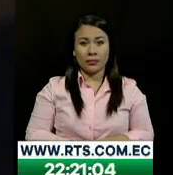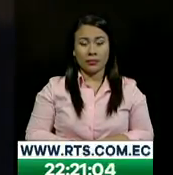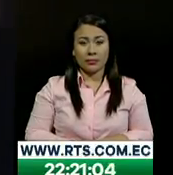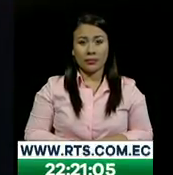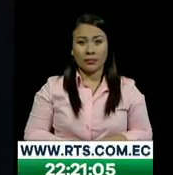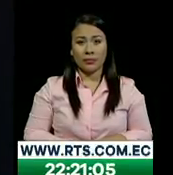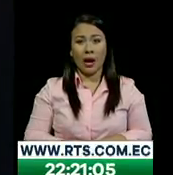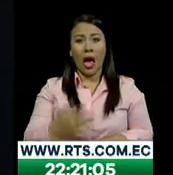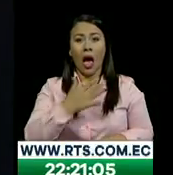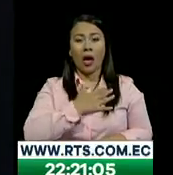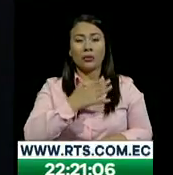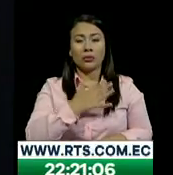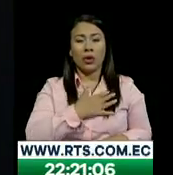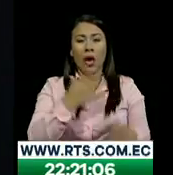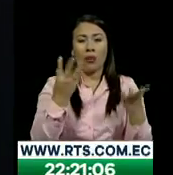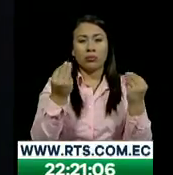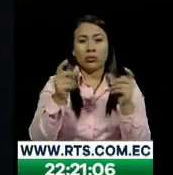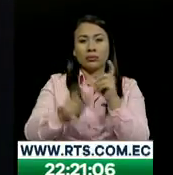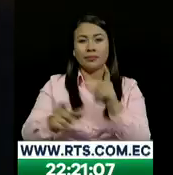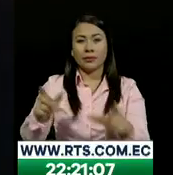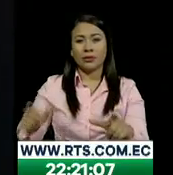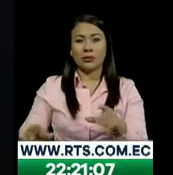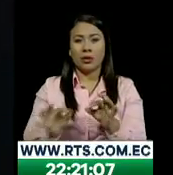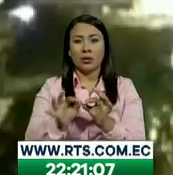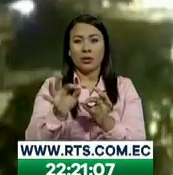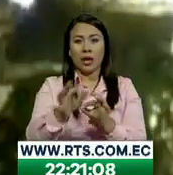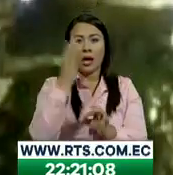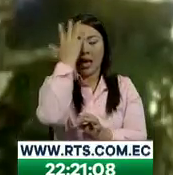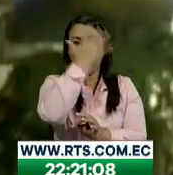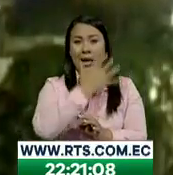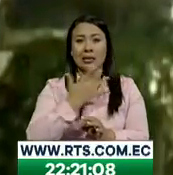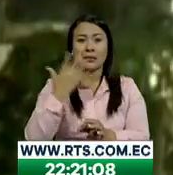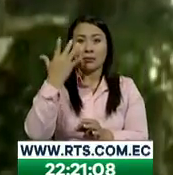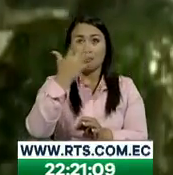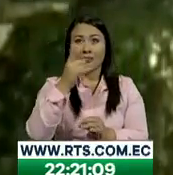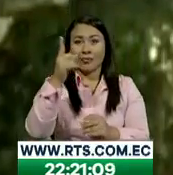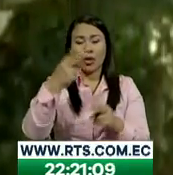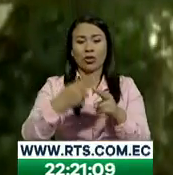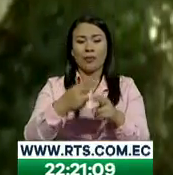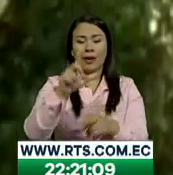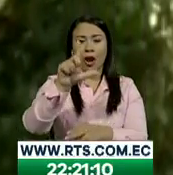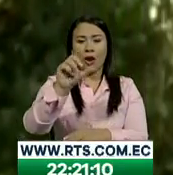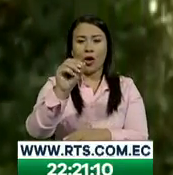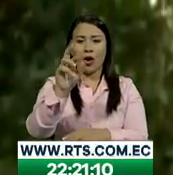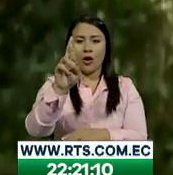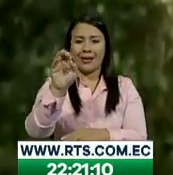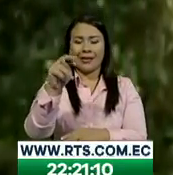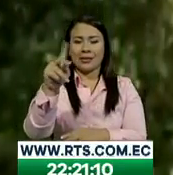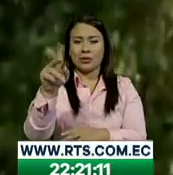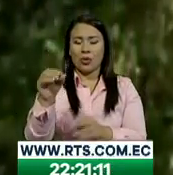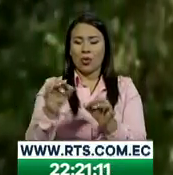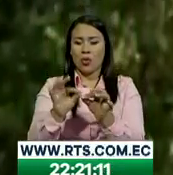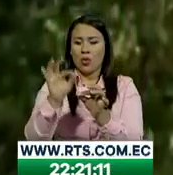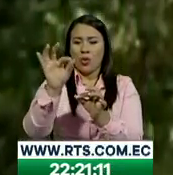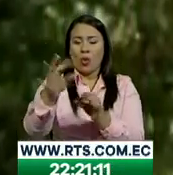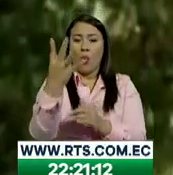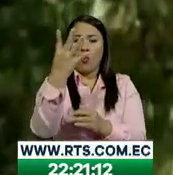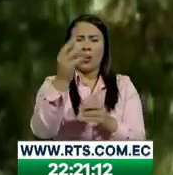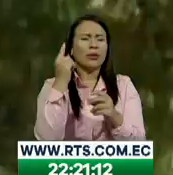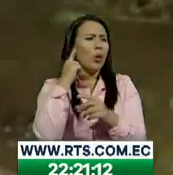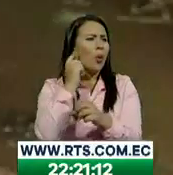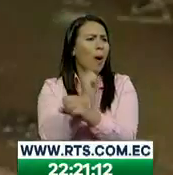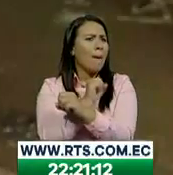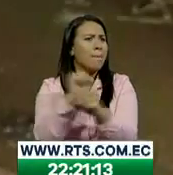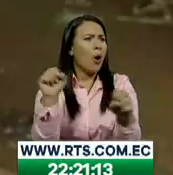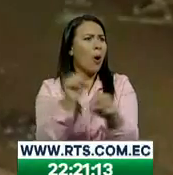El ruido asustó a gran parte de los habitantes de San Lorenzo. No era para menos, según el reporte de los vecinos. Hubo cuatro explosiones de similares